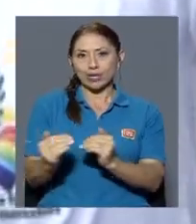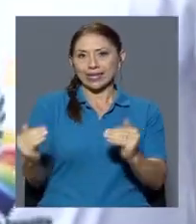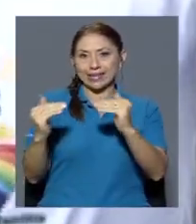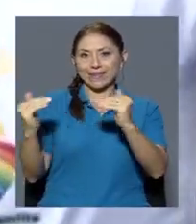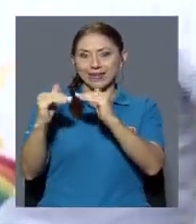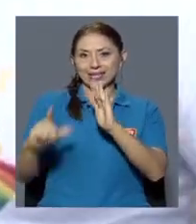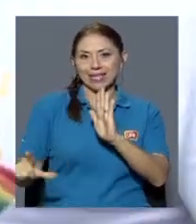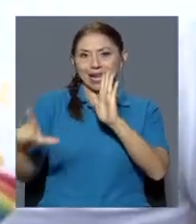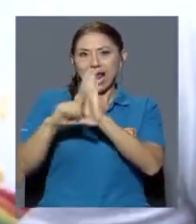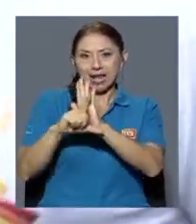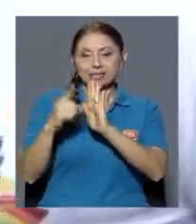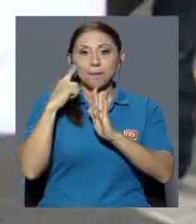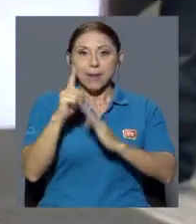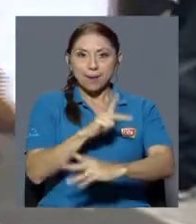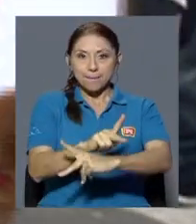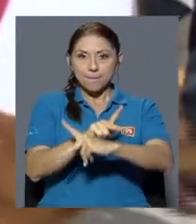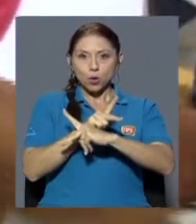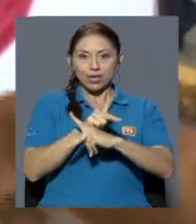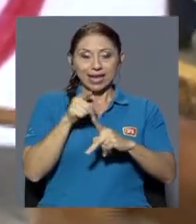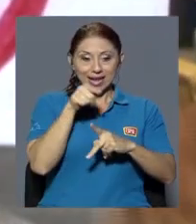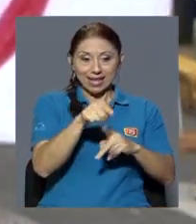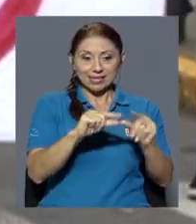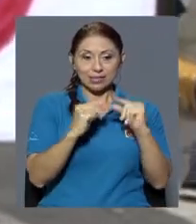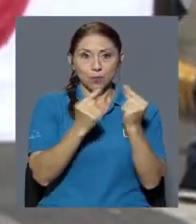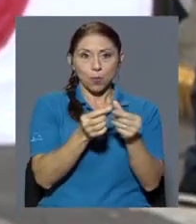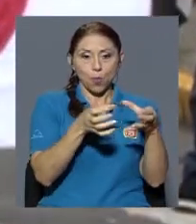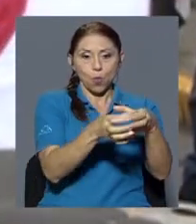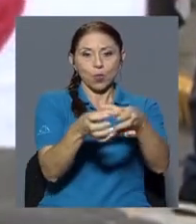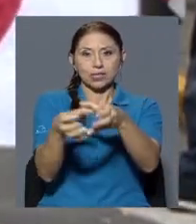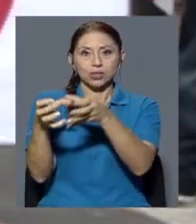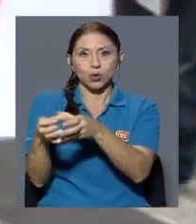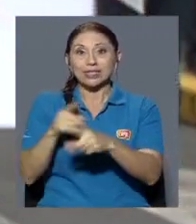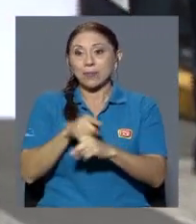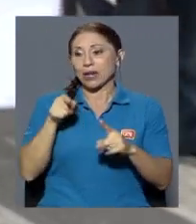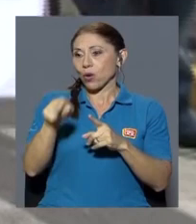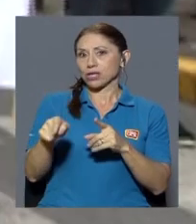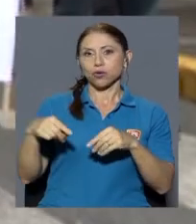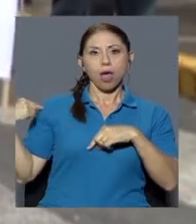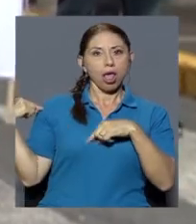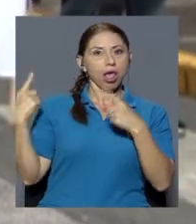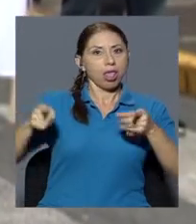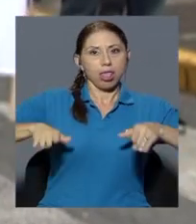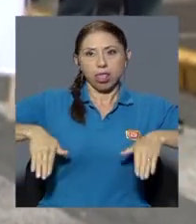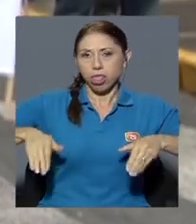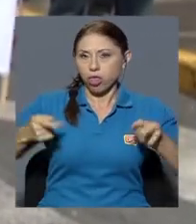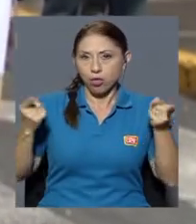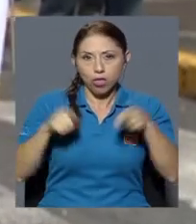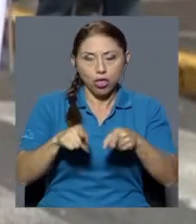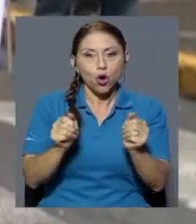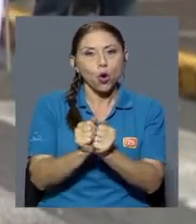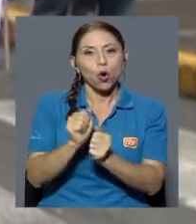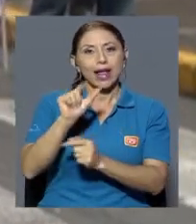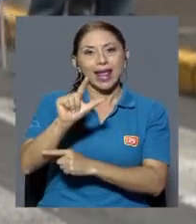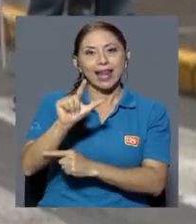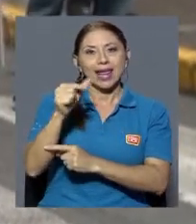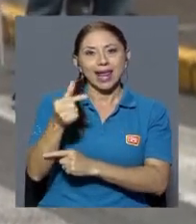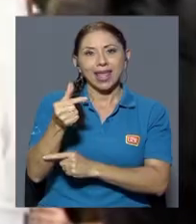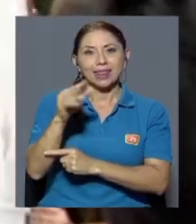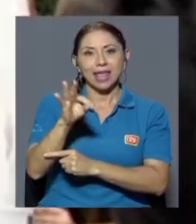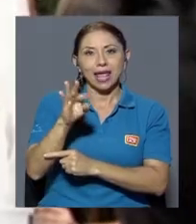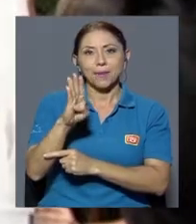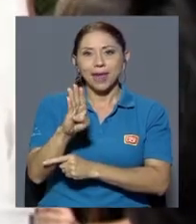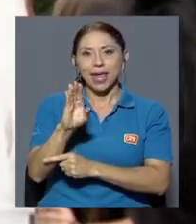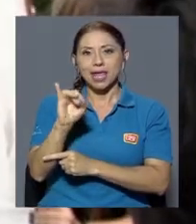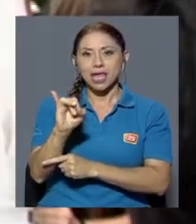protección a estas poblaciones eso no ocurría con la población lgtb más que de hecho como vimos en